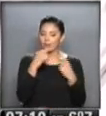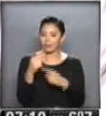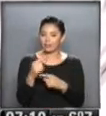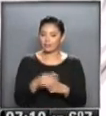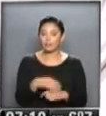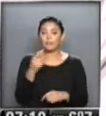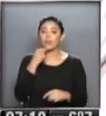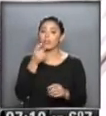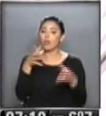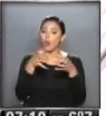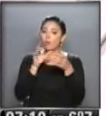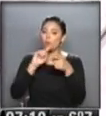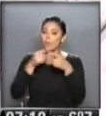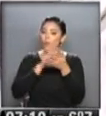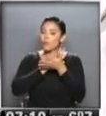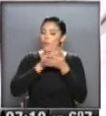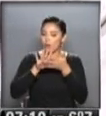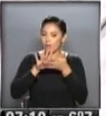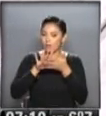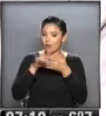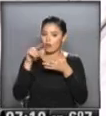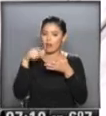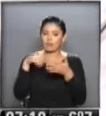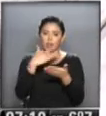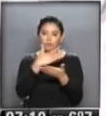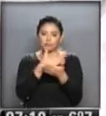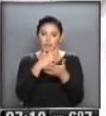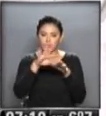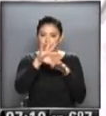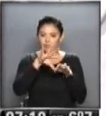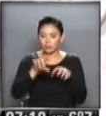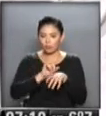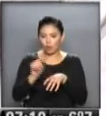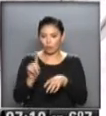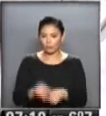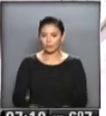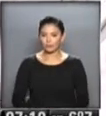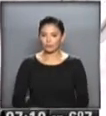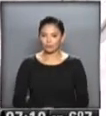que el flamante partido no será ni sectario ni excluyente.